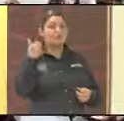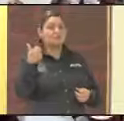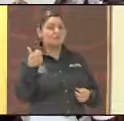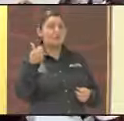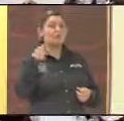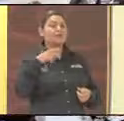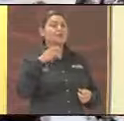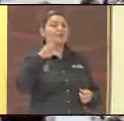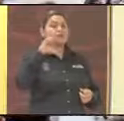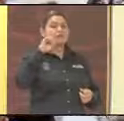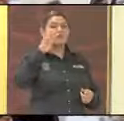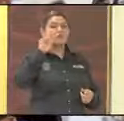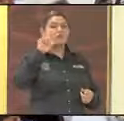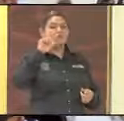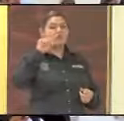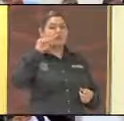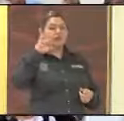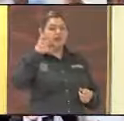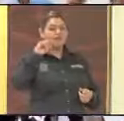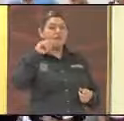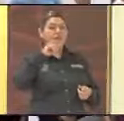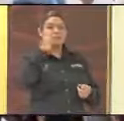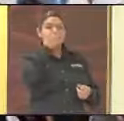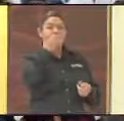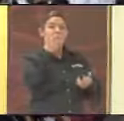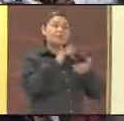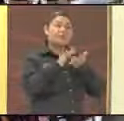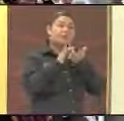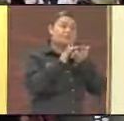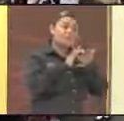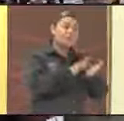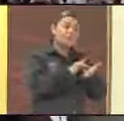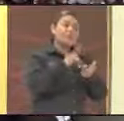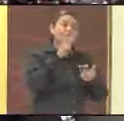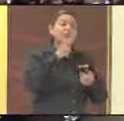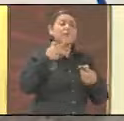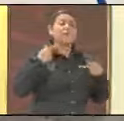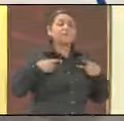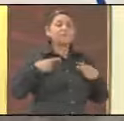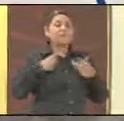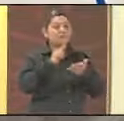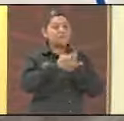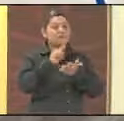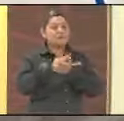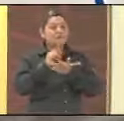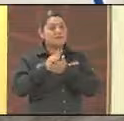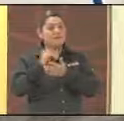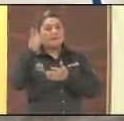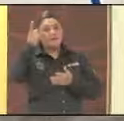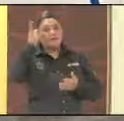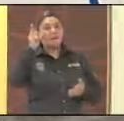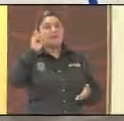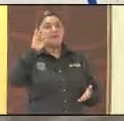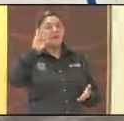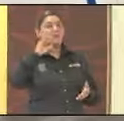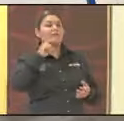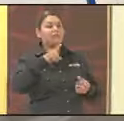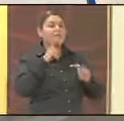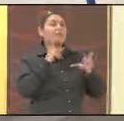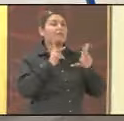Espinosa. En esa escuela se apoya con un personal de intendencia municipal, y por parte del sistema DIF reciben pláticas del